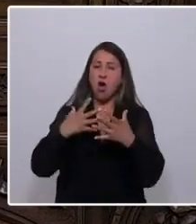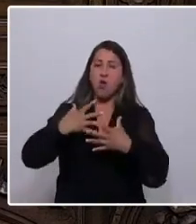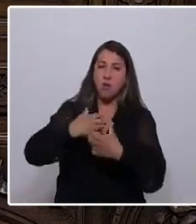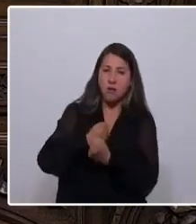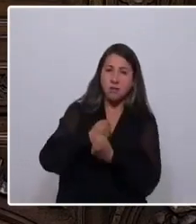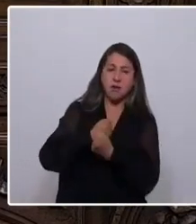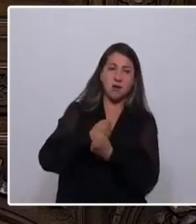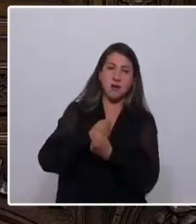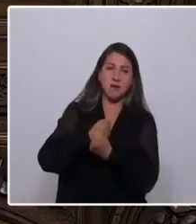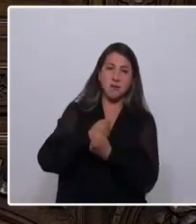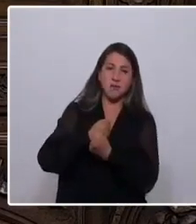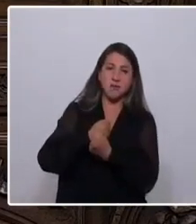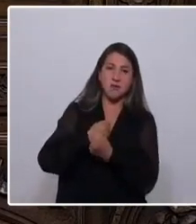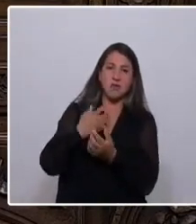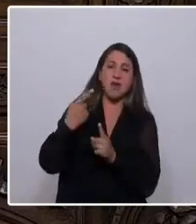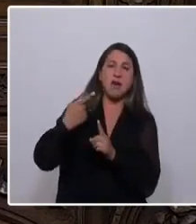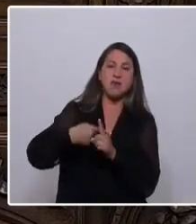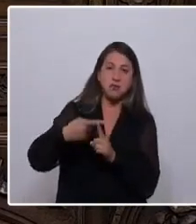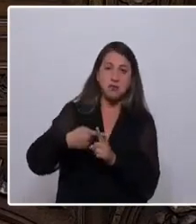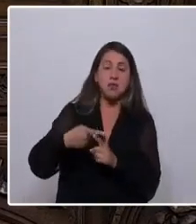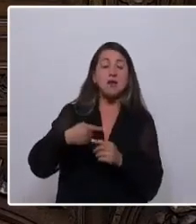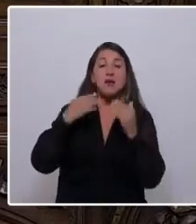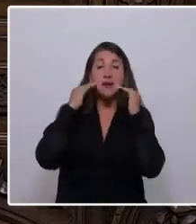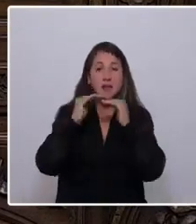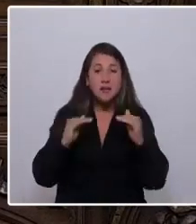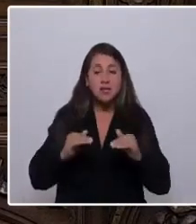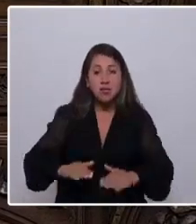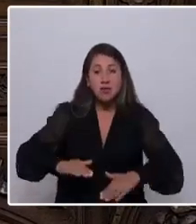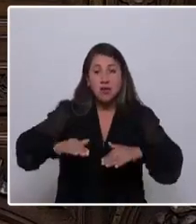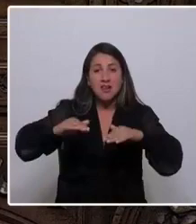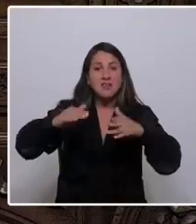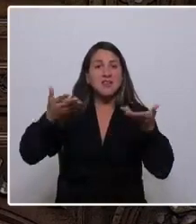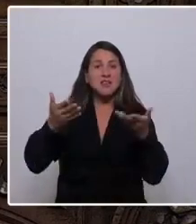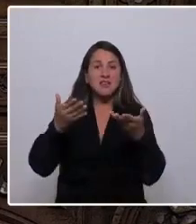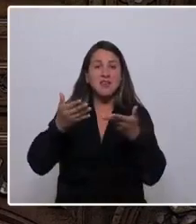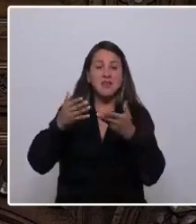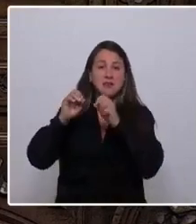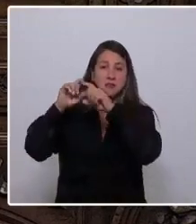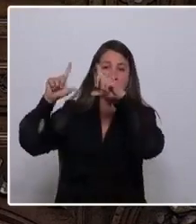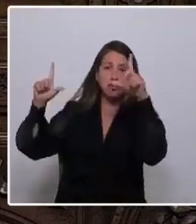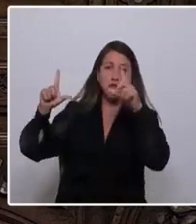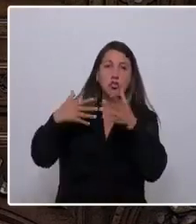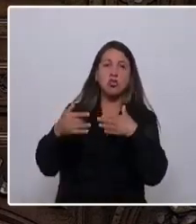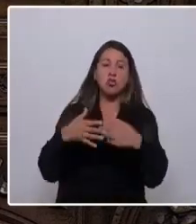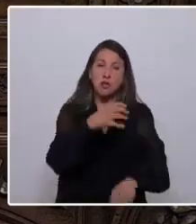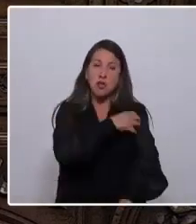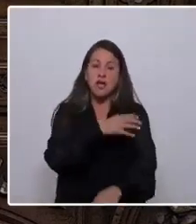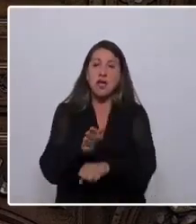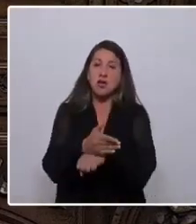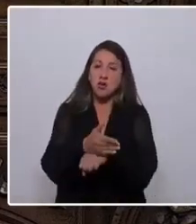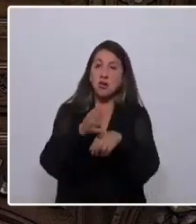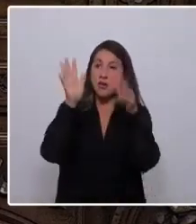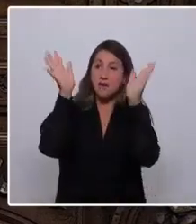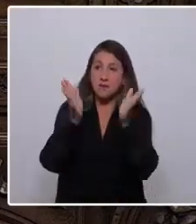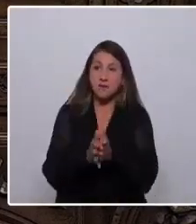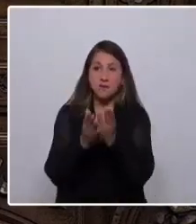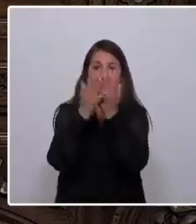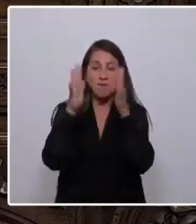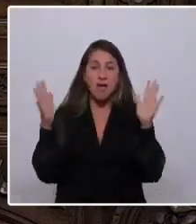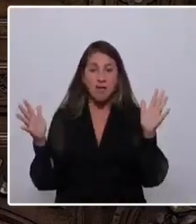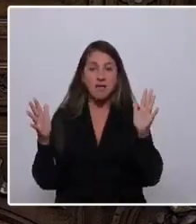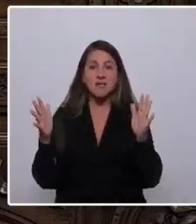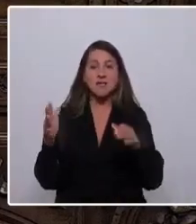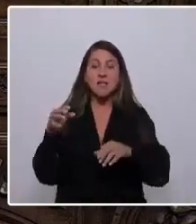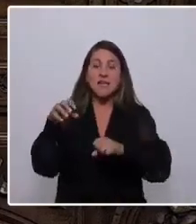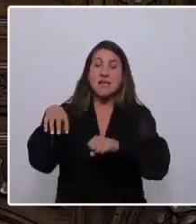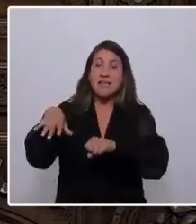explota. A las niñas que crecen bajo el sol abrasador del norte, entre valles, entre